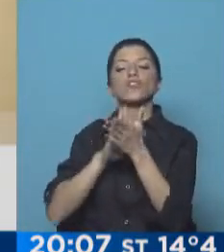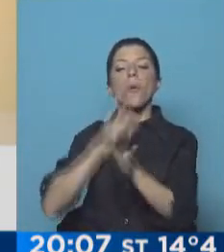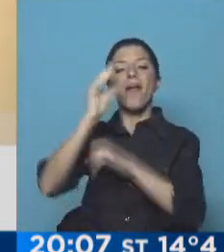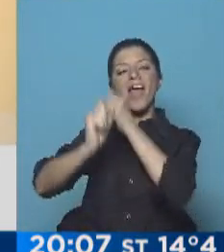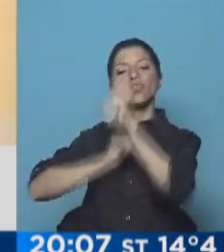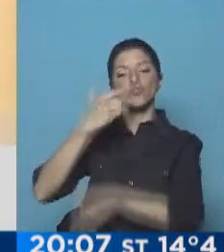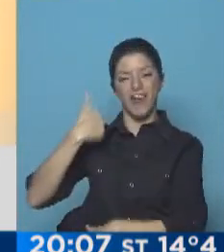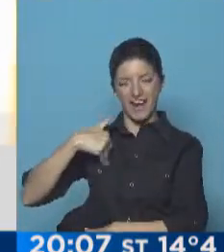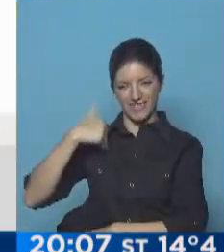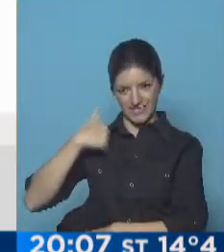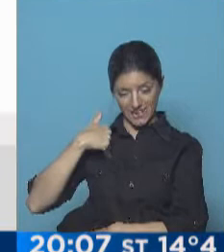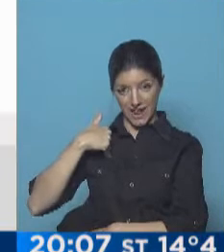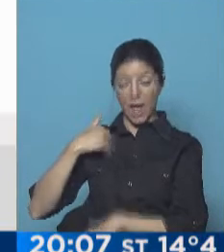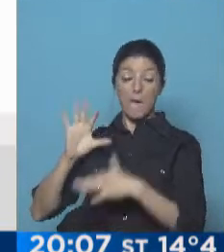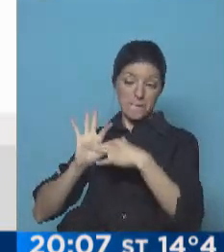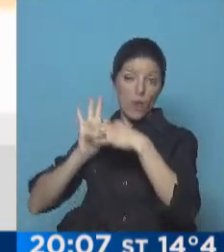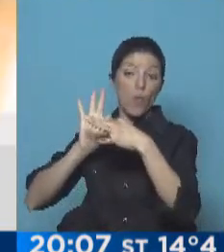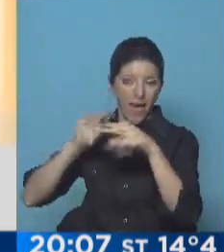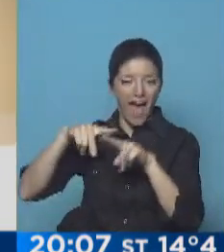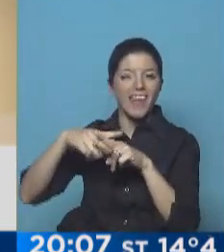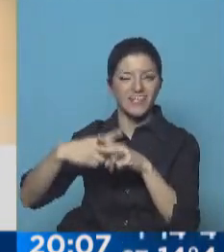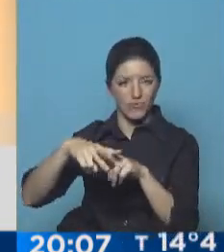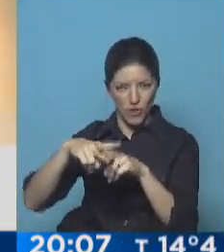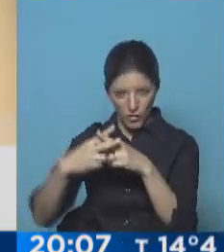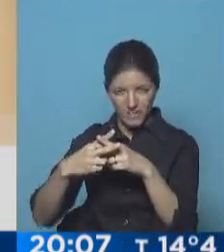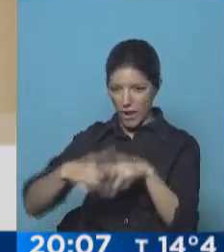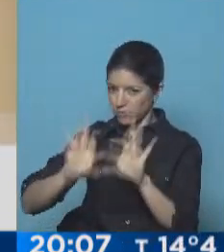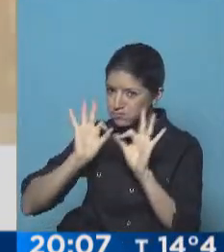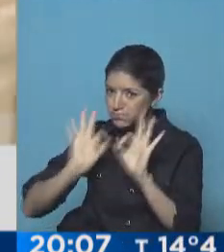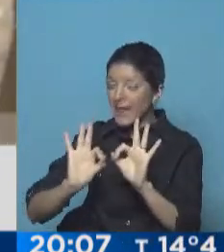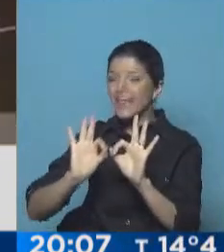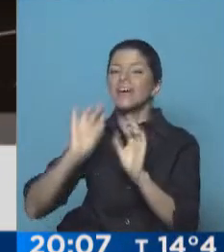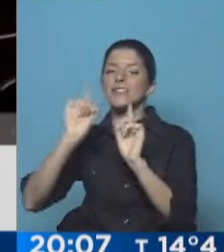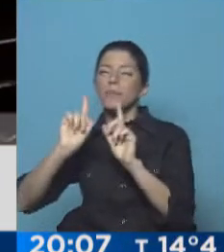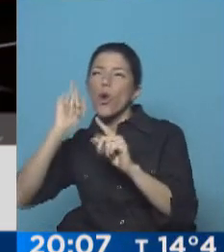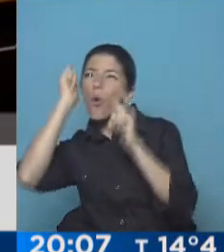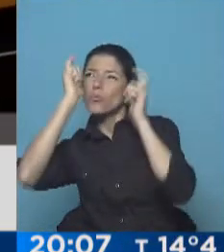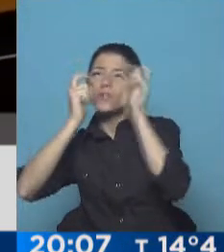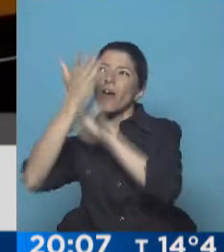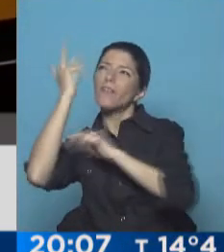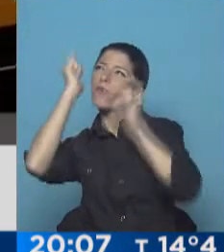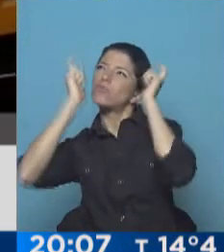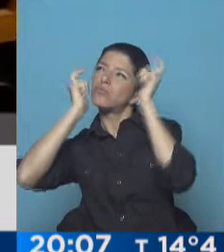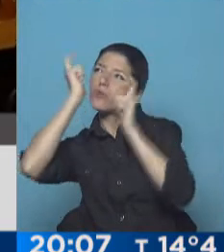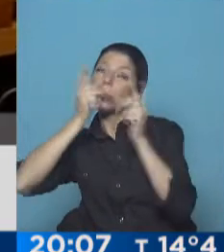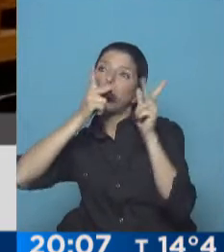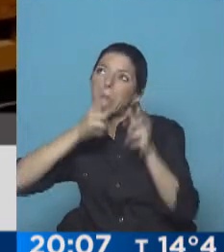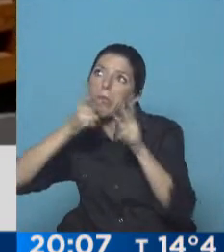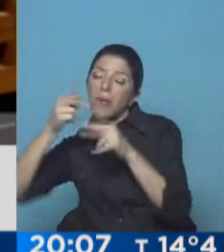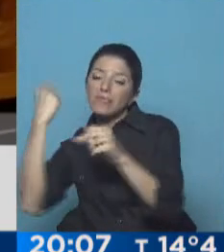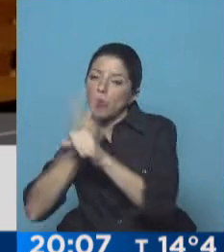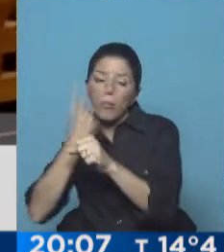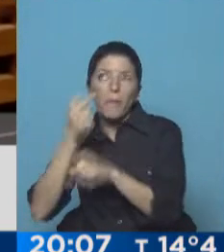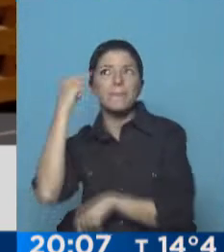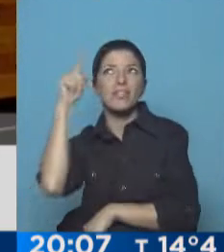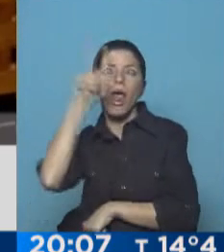argentina vinculada con la tecnología de punta y con ese sueño tantas veces interrumpido de unir al país